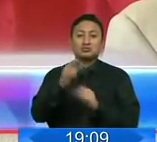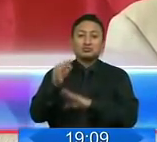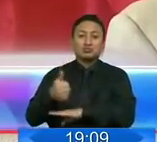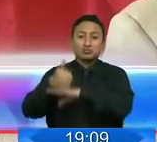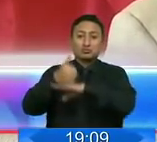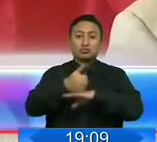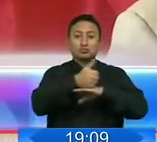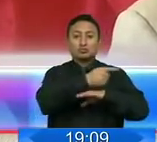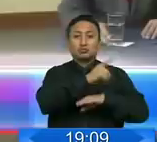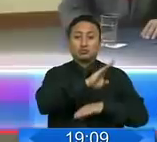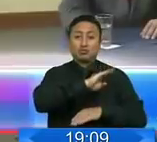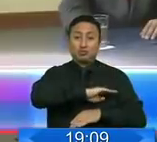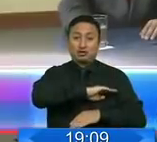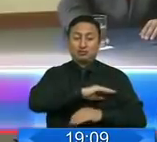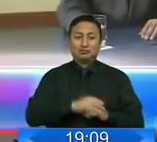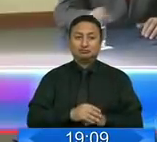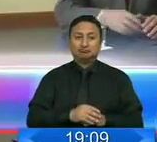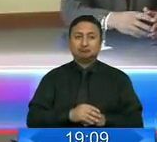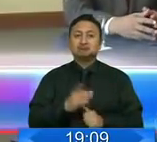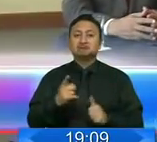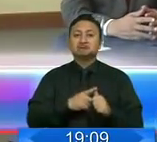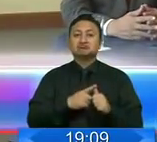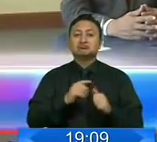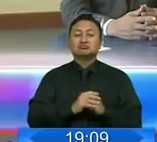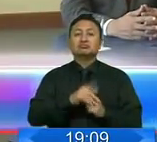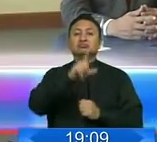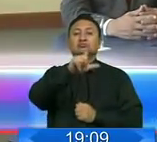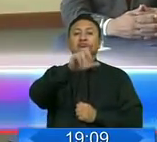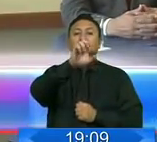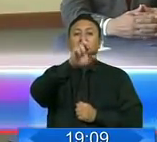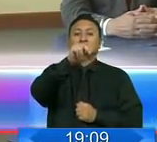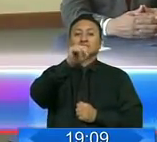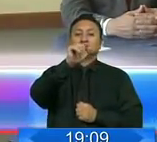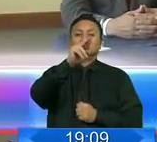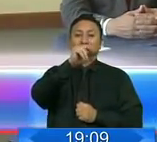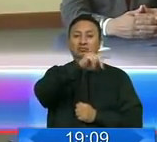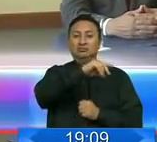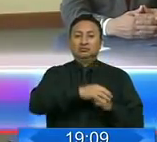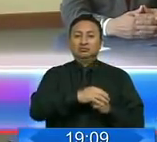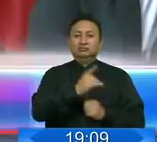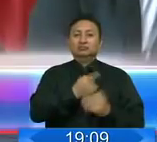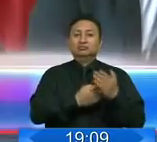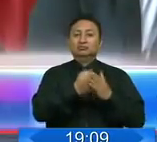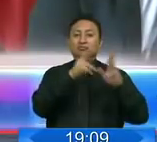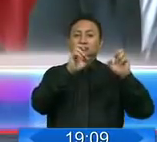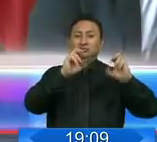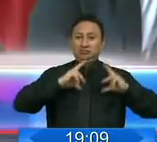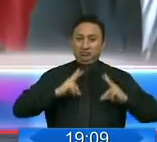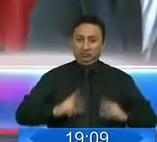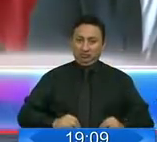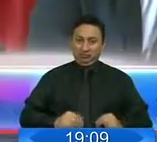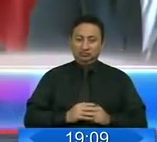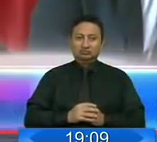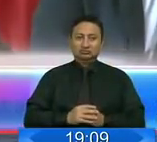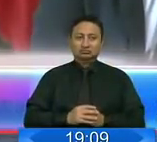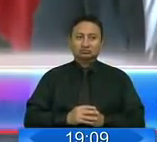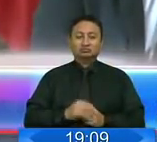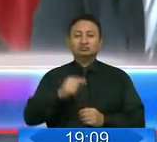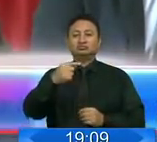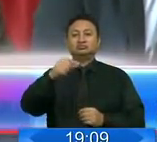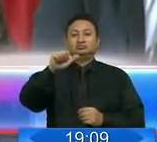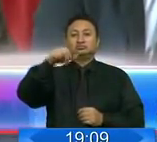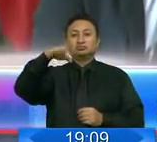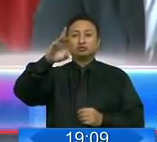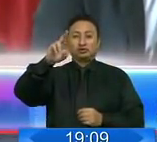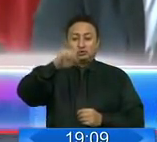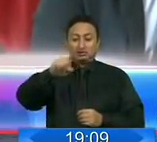de la entidad. Se anuncia que Lenin Mantilla estará al frente de los temas de salud del distrito, Santiago Gangotena al frente de los temas de